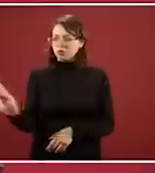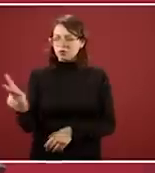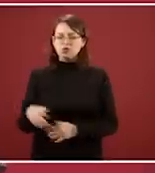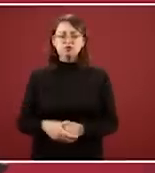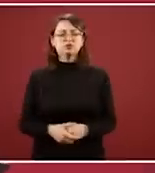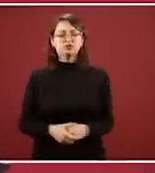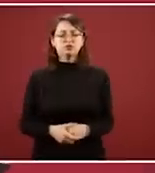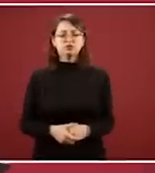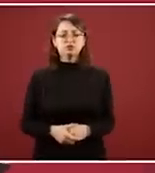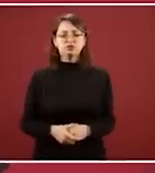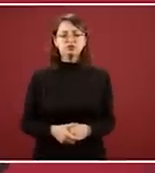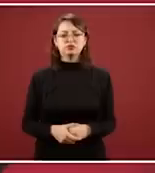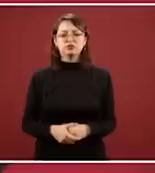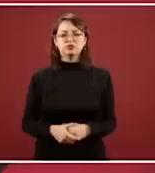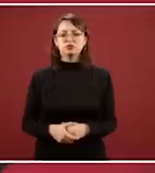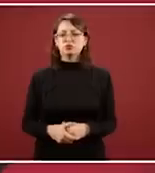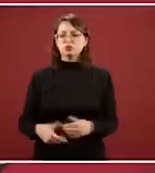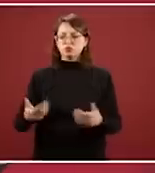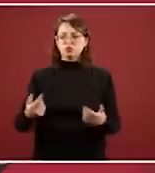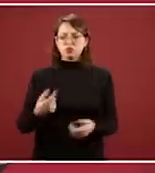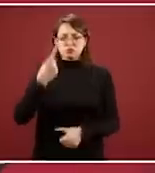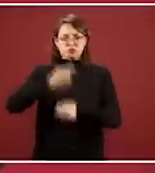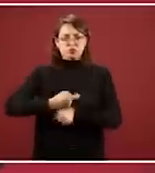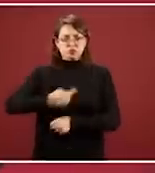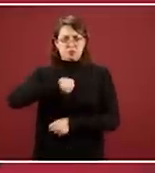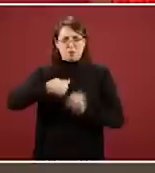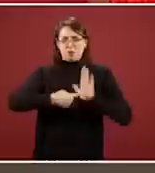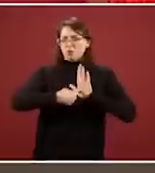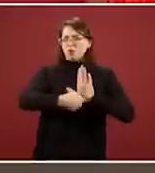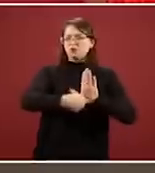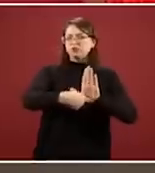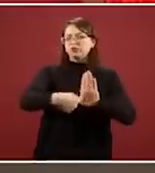Vamos a seguir predicando con el ejemplo